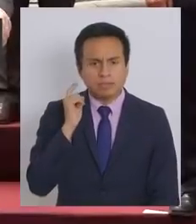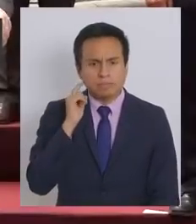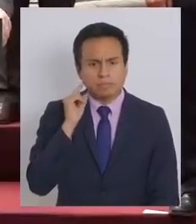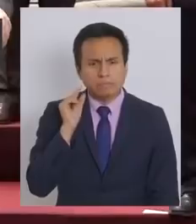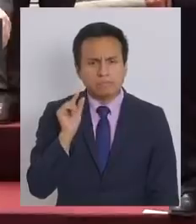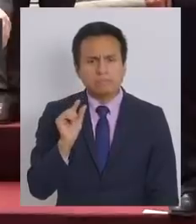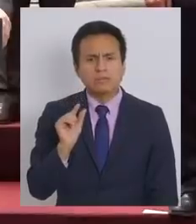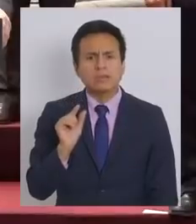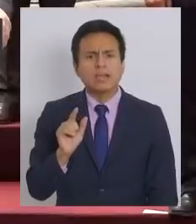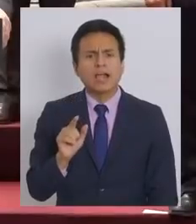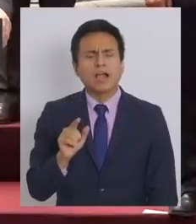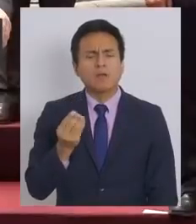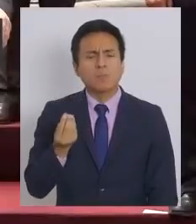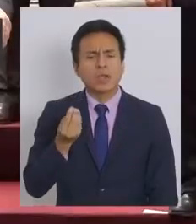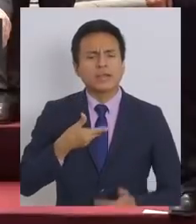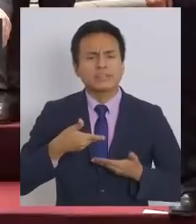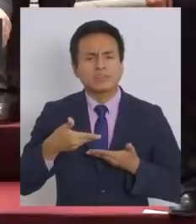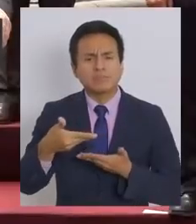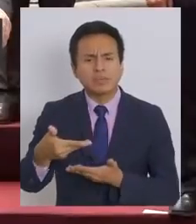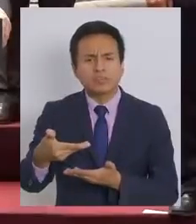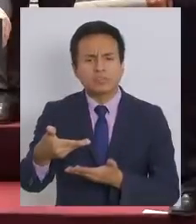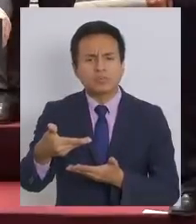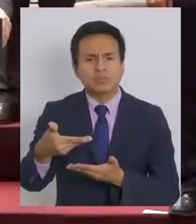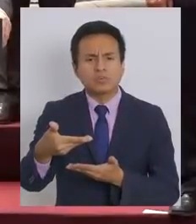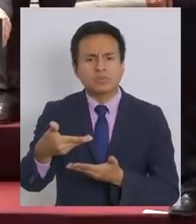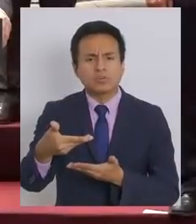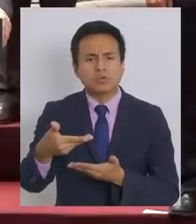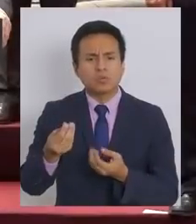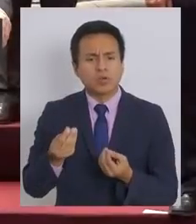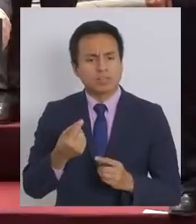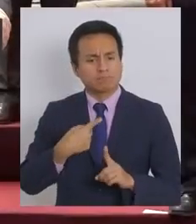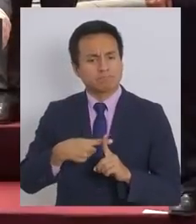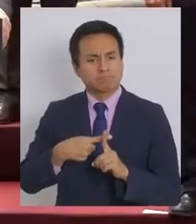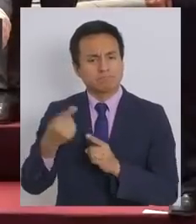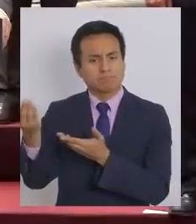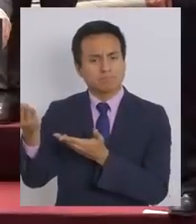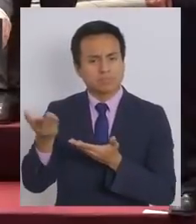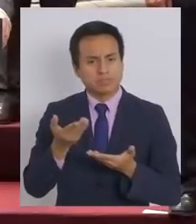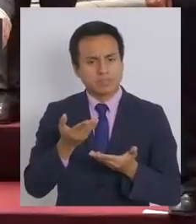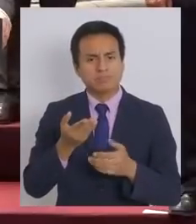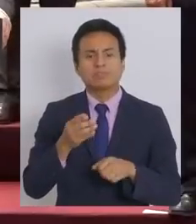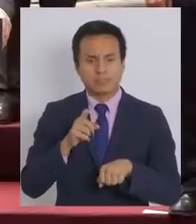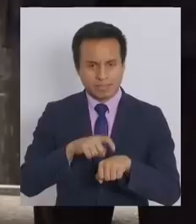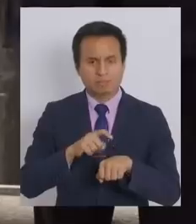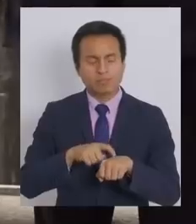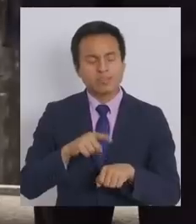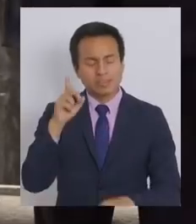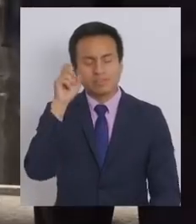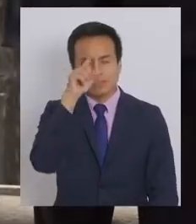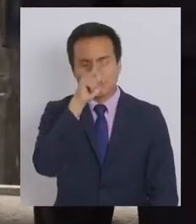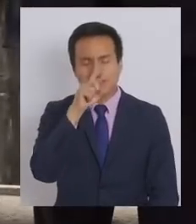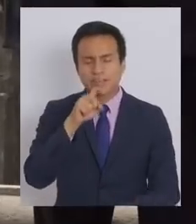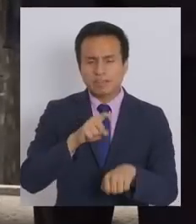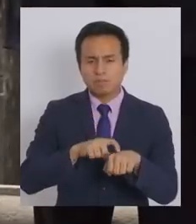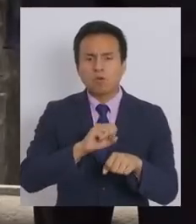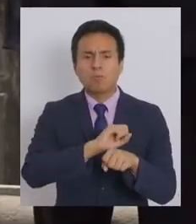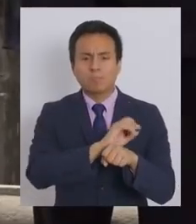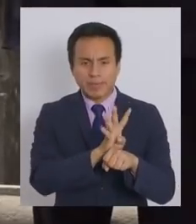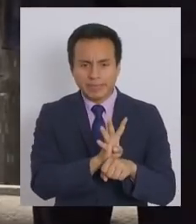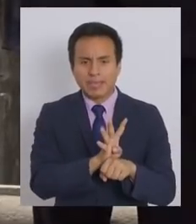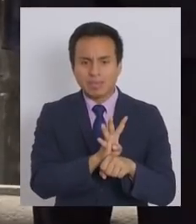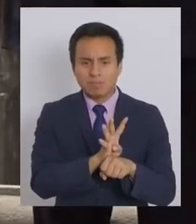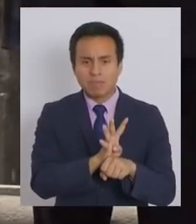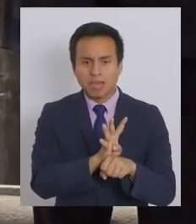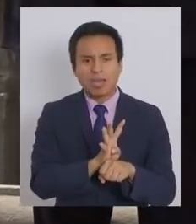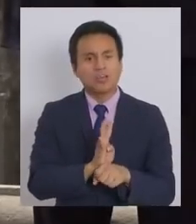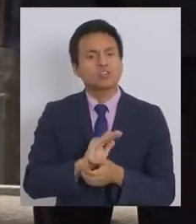buen recibimiento, por la buena predisposición de recibirnos en tiempos difíciles, en tiempos de pandemia,